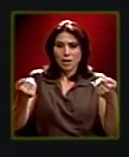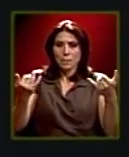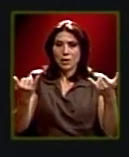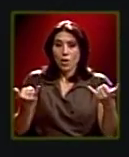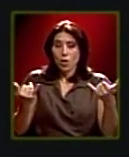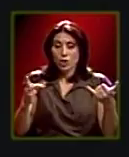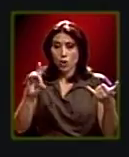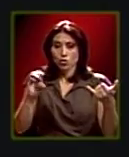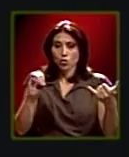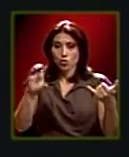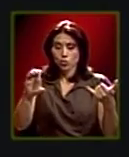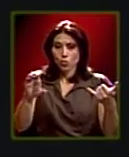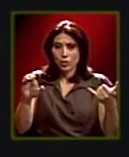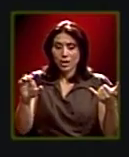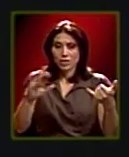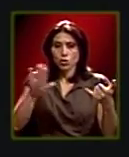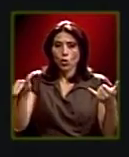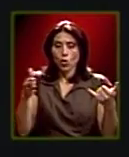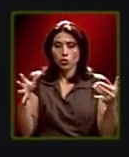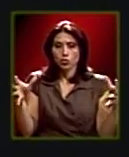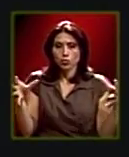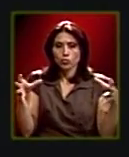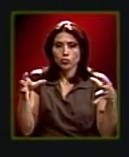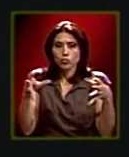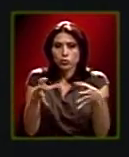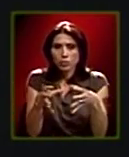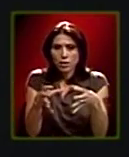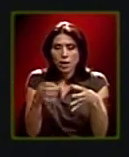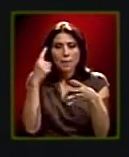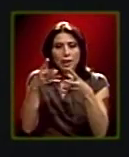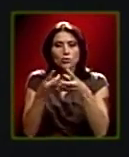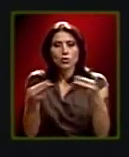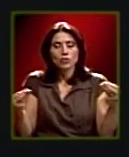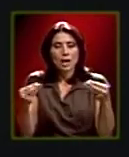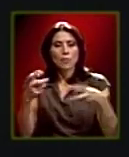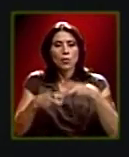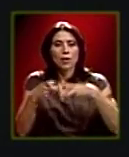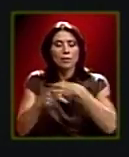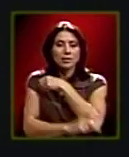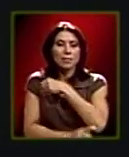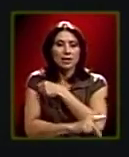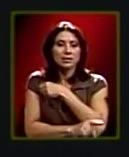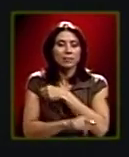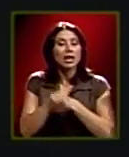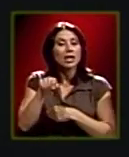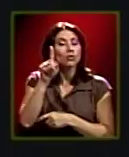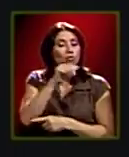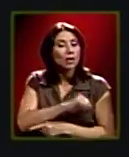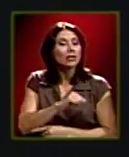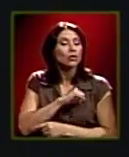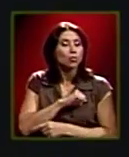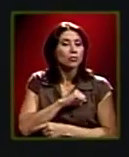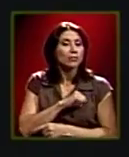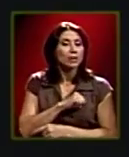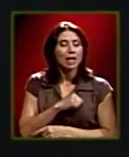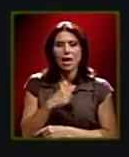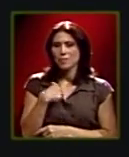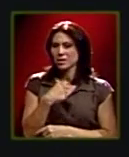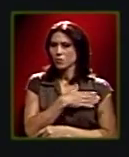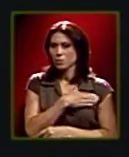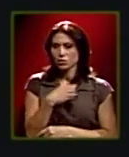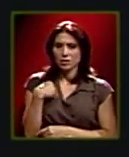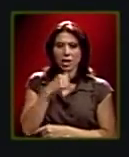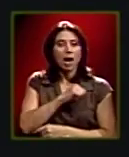hacia adelante a solucionar los problemas del país. Esa es la actitud. Yo censuraría actitudes, diríamos,